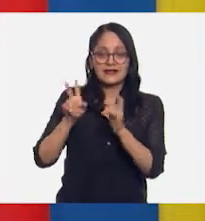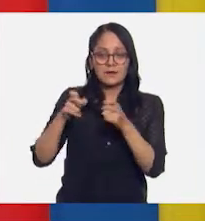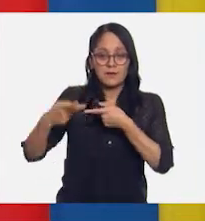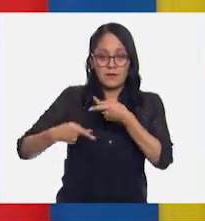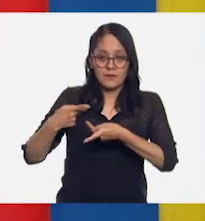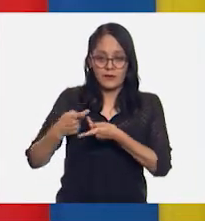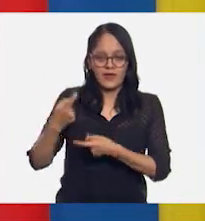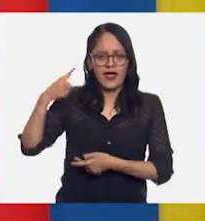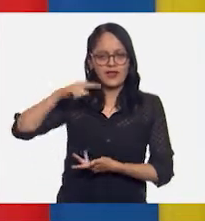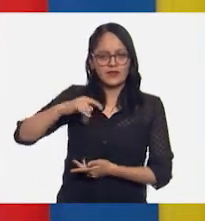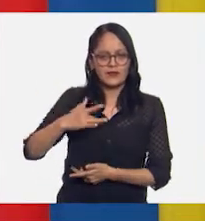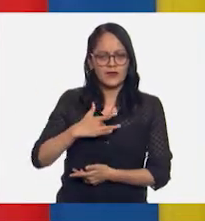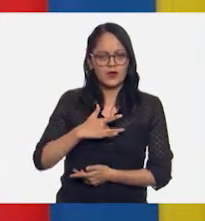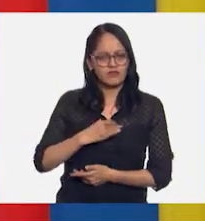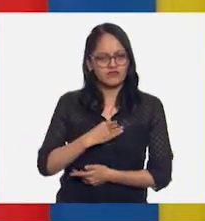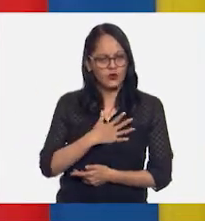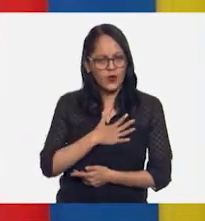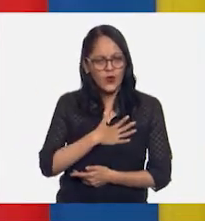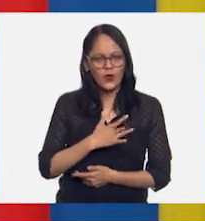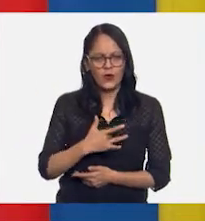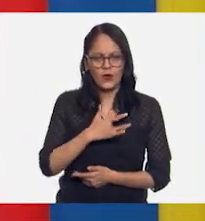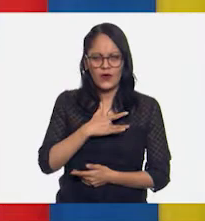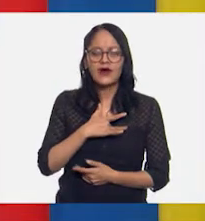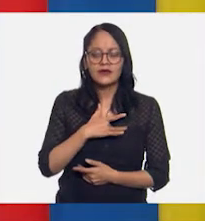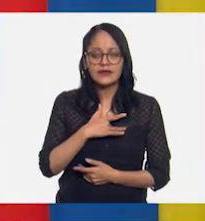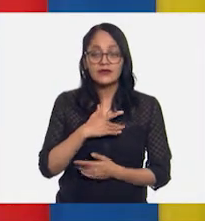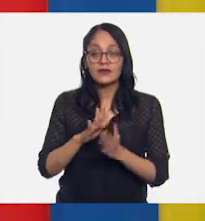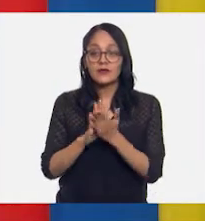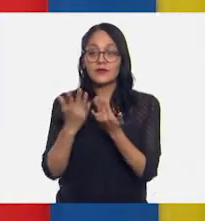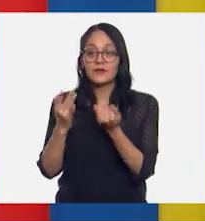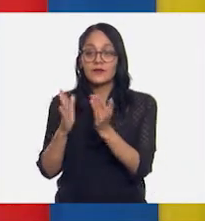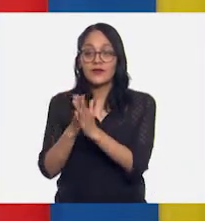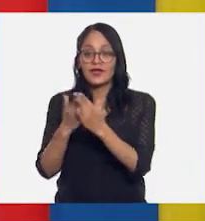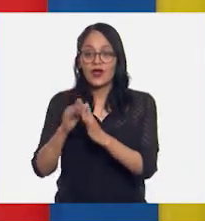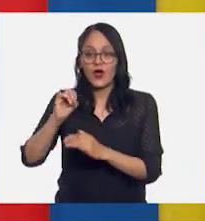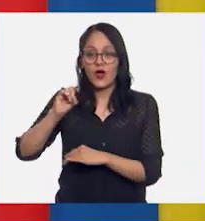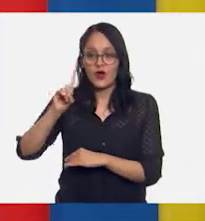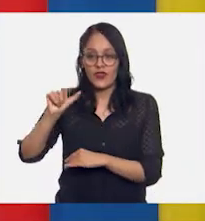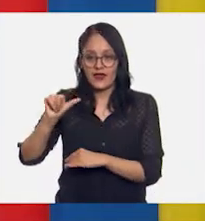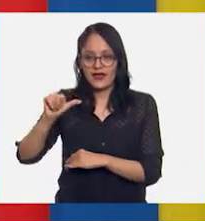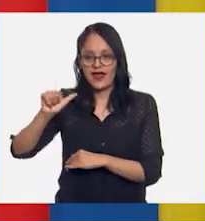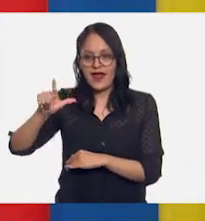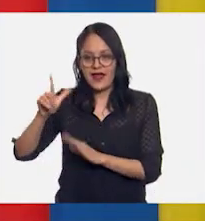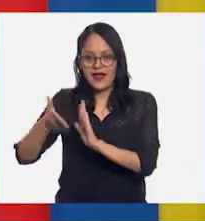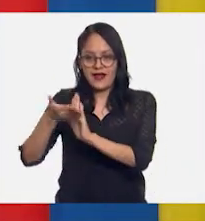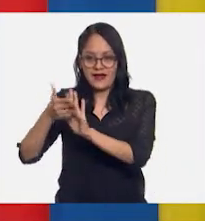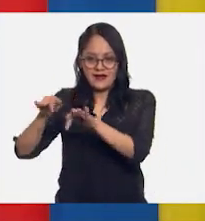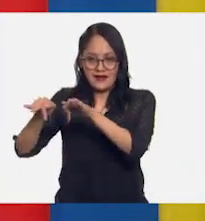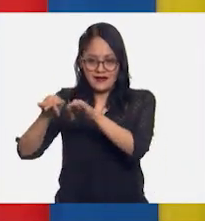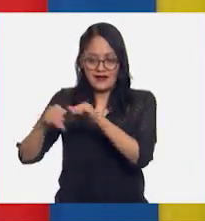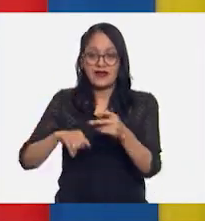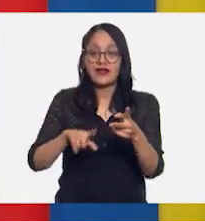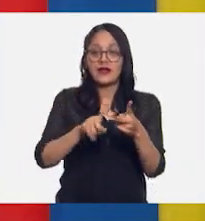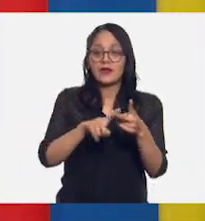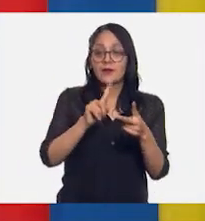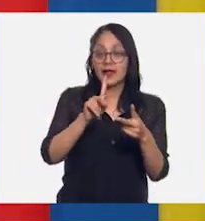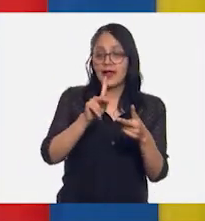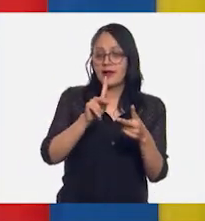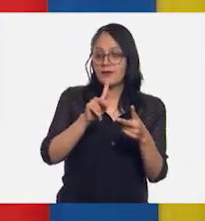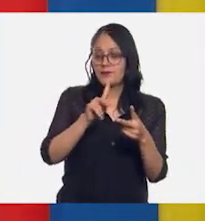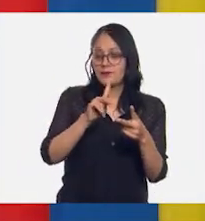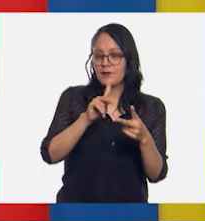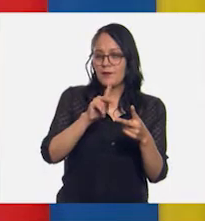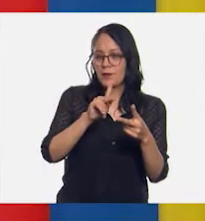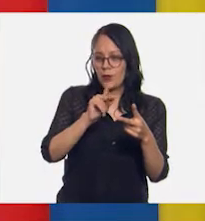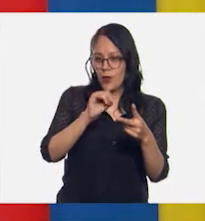una semilla en mi interior y la lectura de poesía y Oda al albañil la hubieran hecho germinar. Ahora siento como si tuviera una planta creciendo